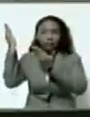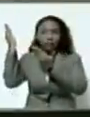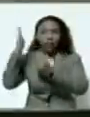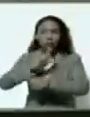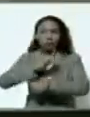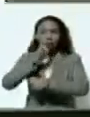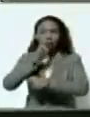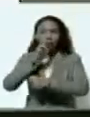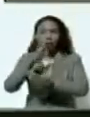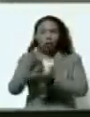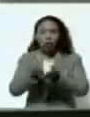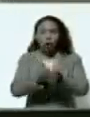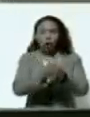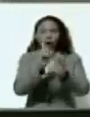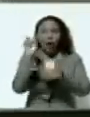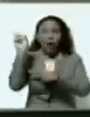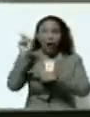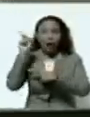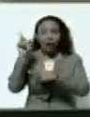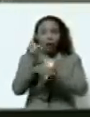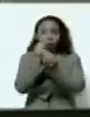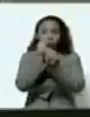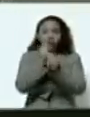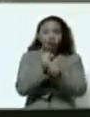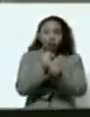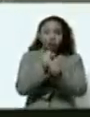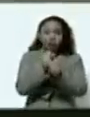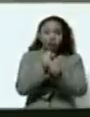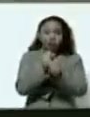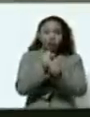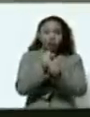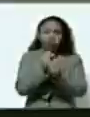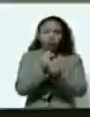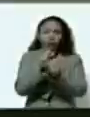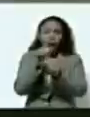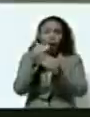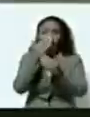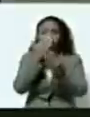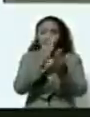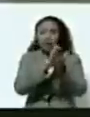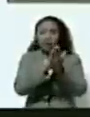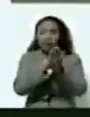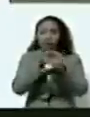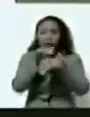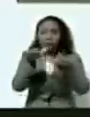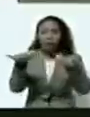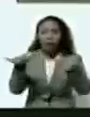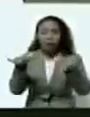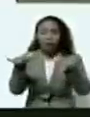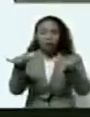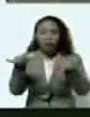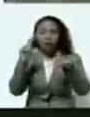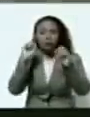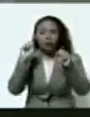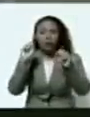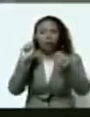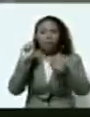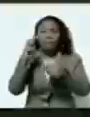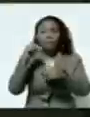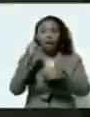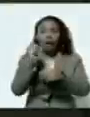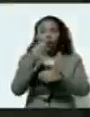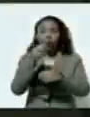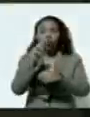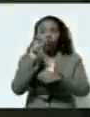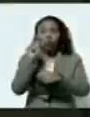a desembarcar. Este los estaba esperando en las costas de Macuto. Los iba a recibir y los iba a trasladar